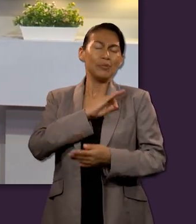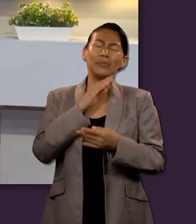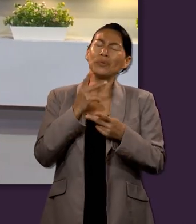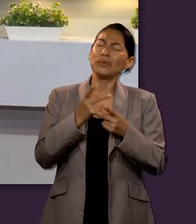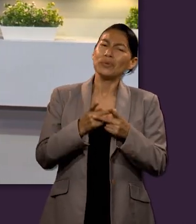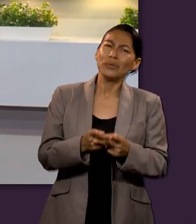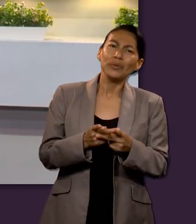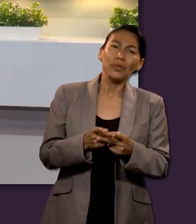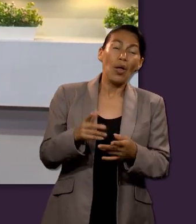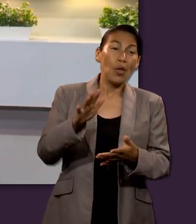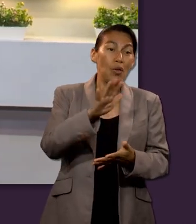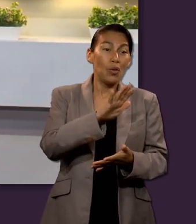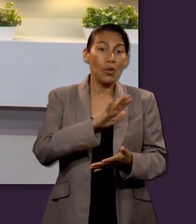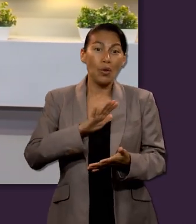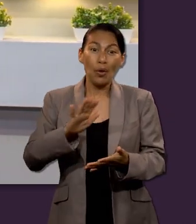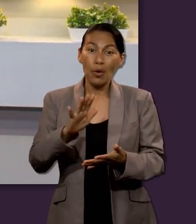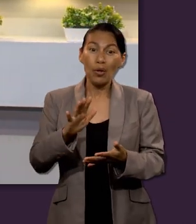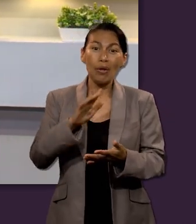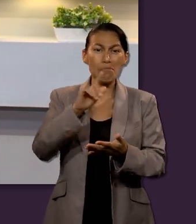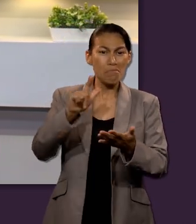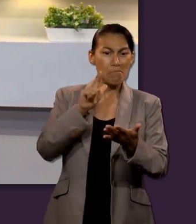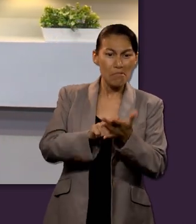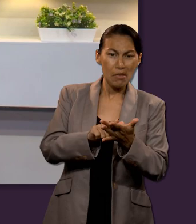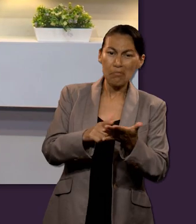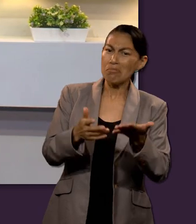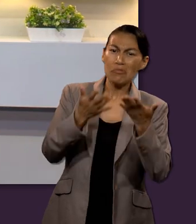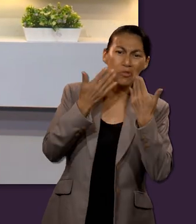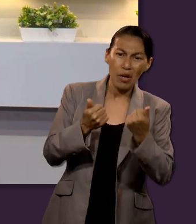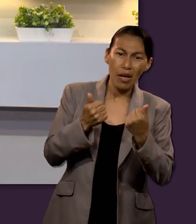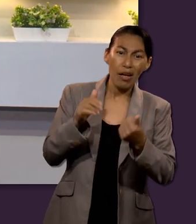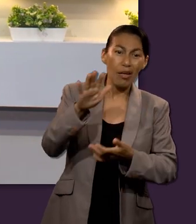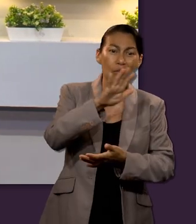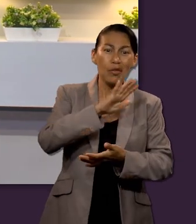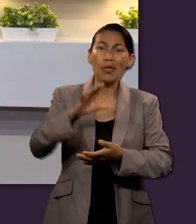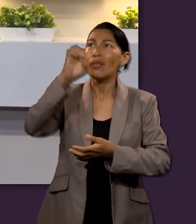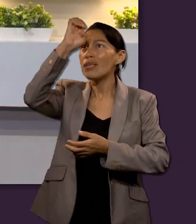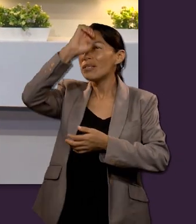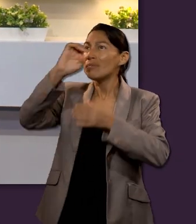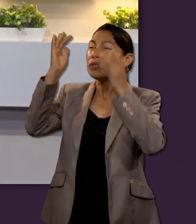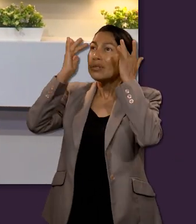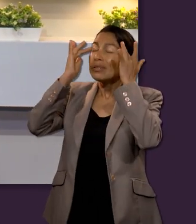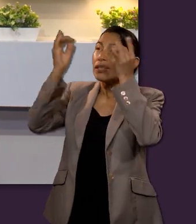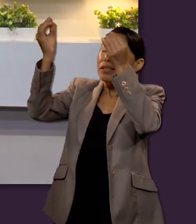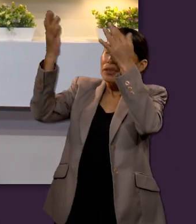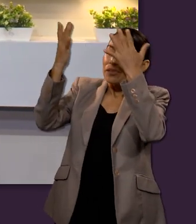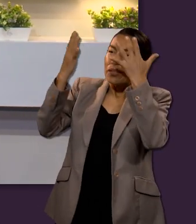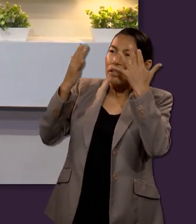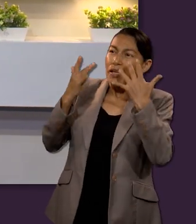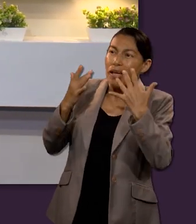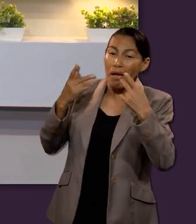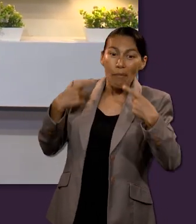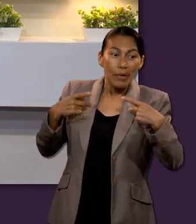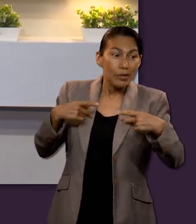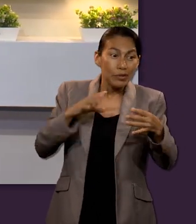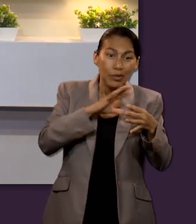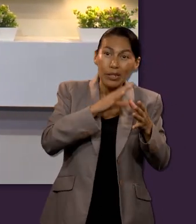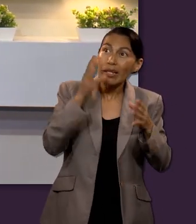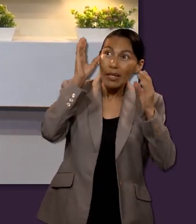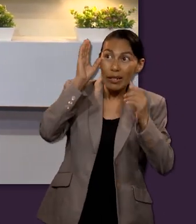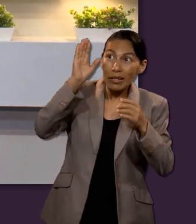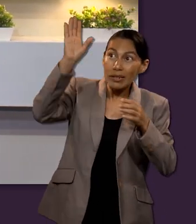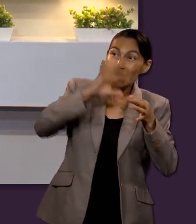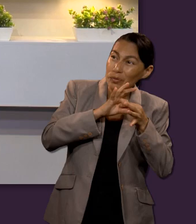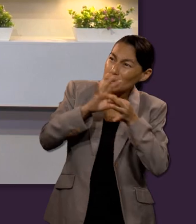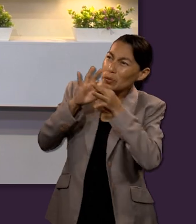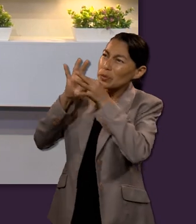bondad mansedumbre templanza conta tales cosas no hay ley y los que son de